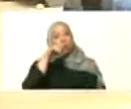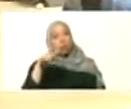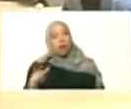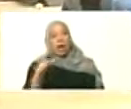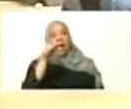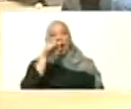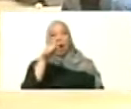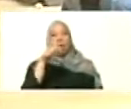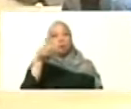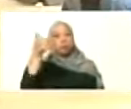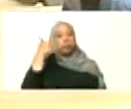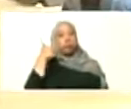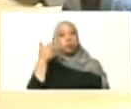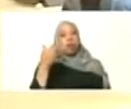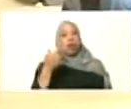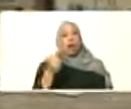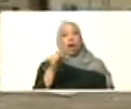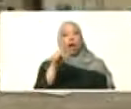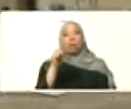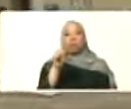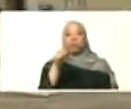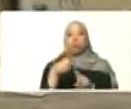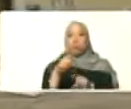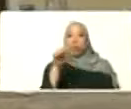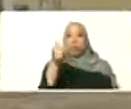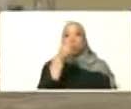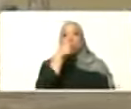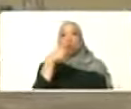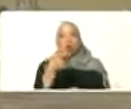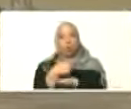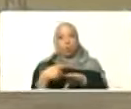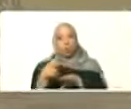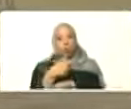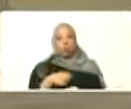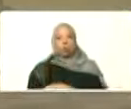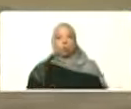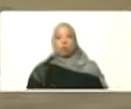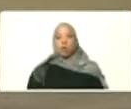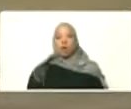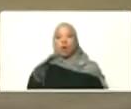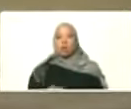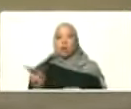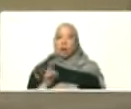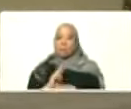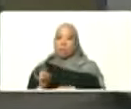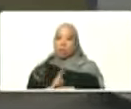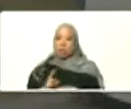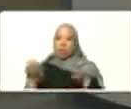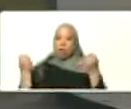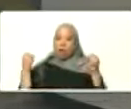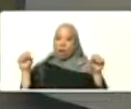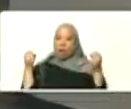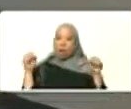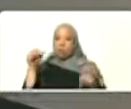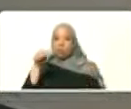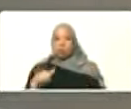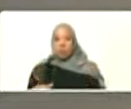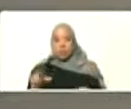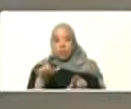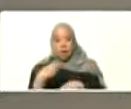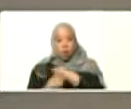APP, ¿no?, en el 1x10 del buen gobierno, y allí inmediatamente se actuó en esta